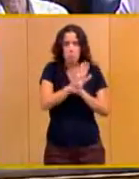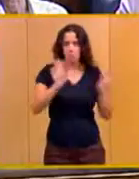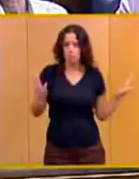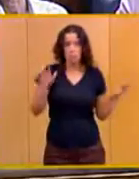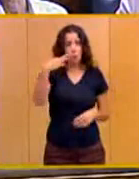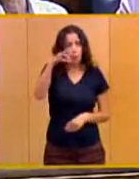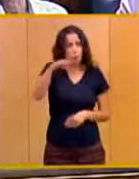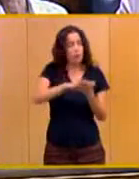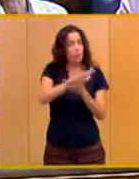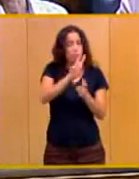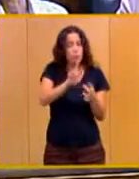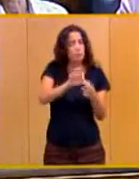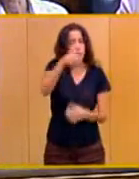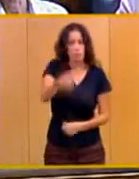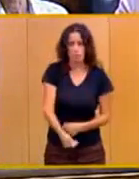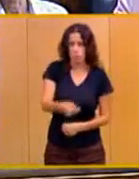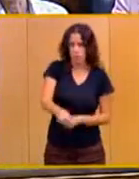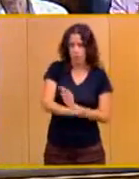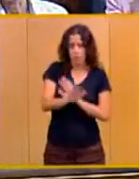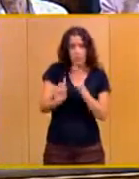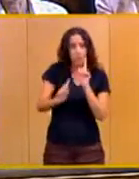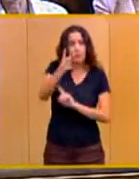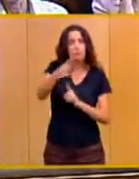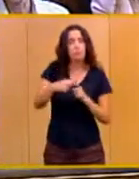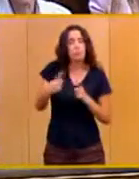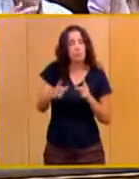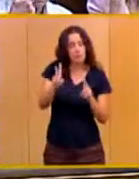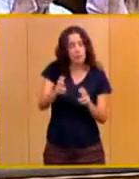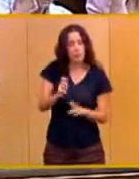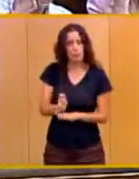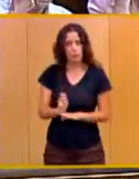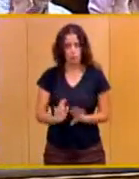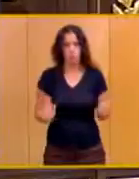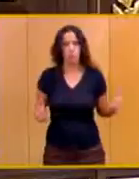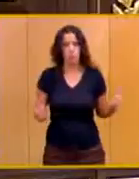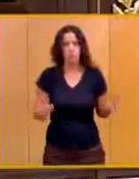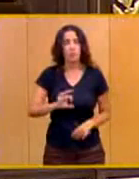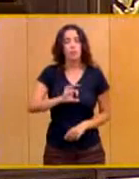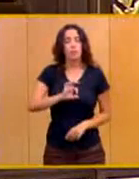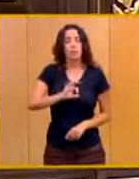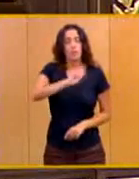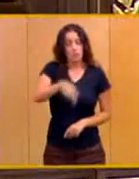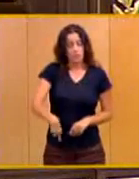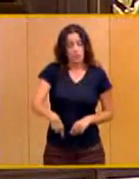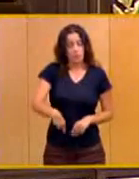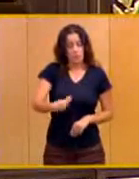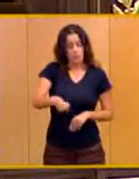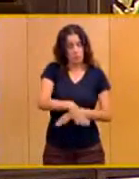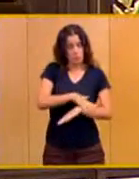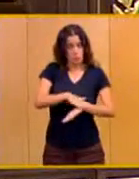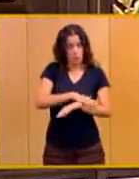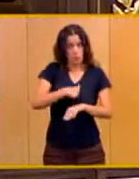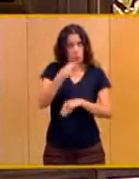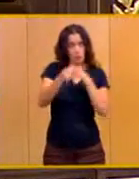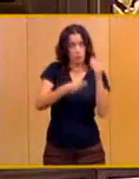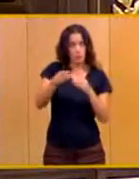parecen importantes. Primero, el tema de las pensiones. Señor presidente del Gobierno, me parece que estaba usted ensayando el mitin